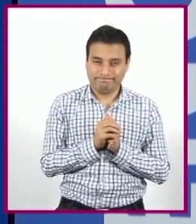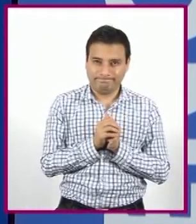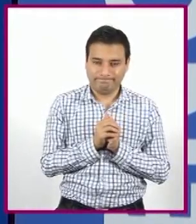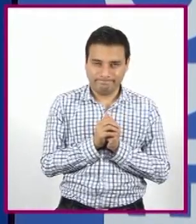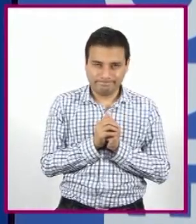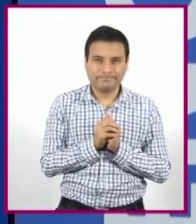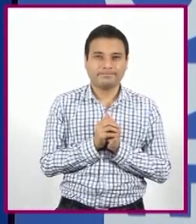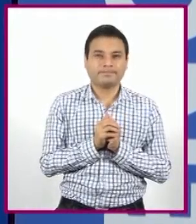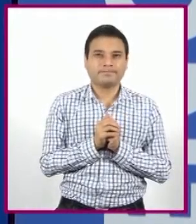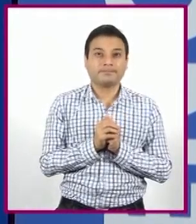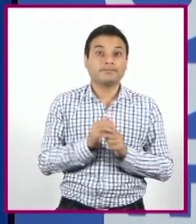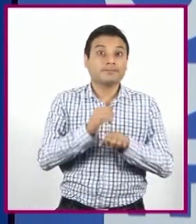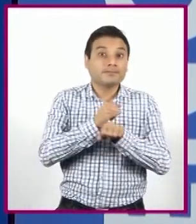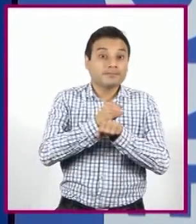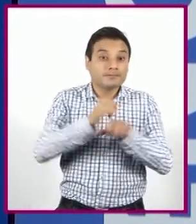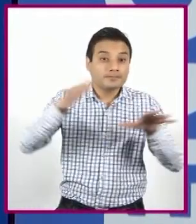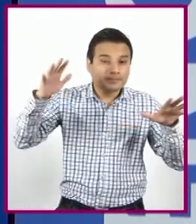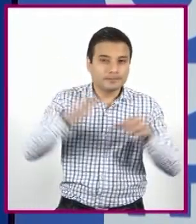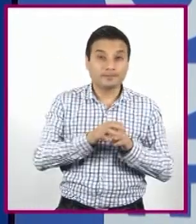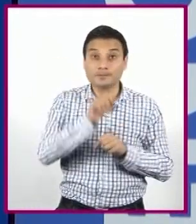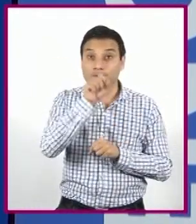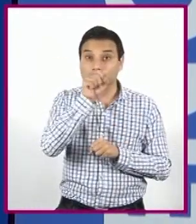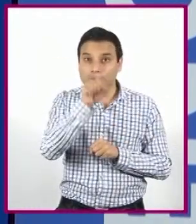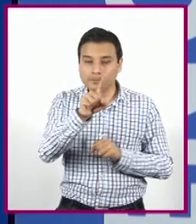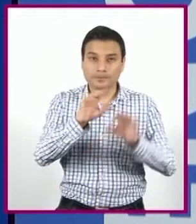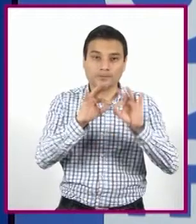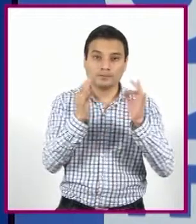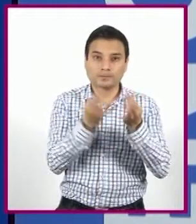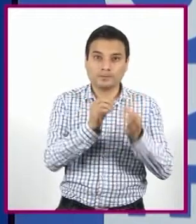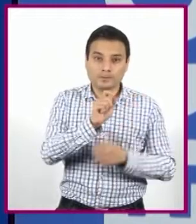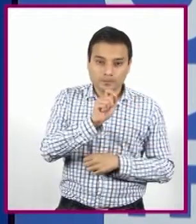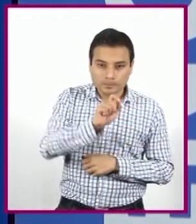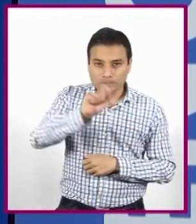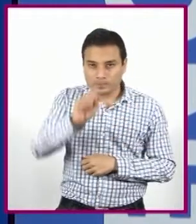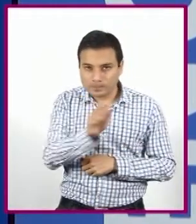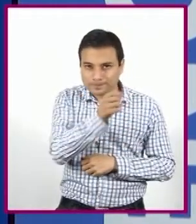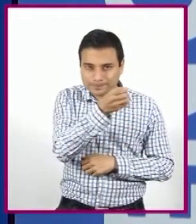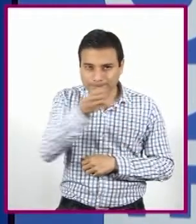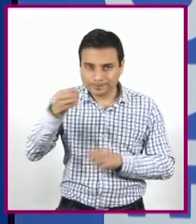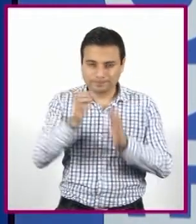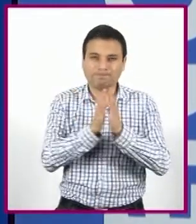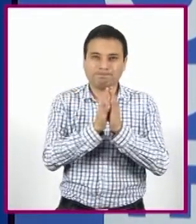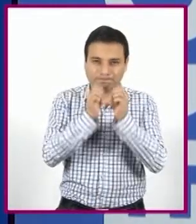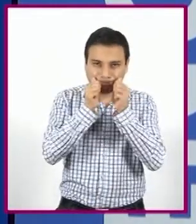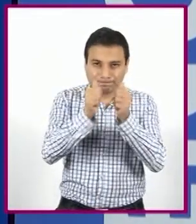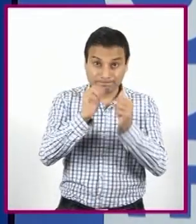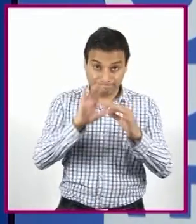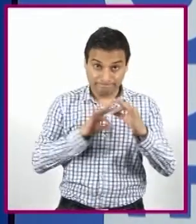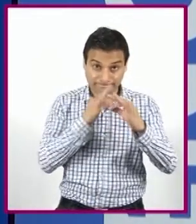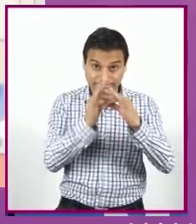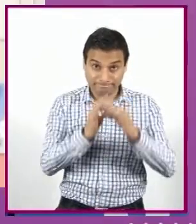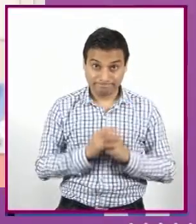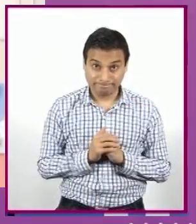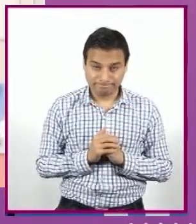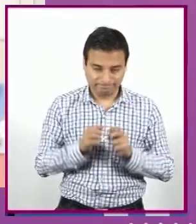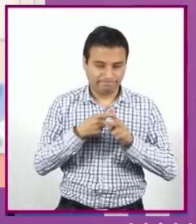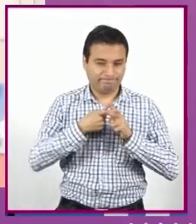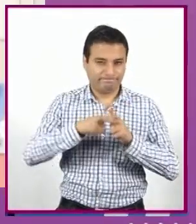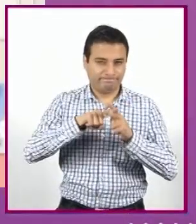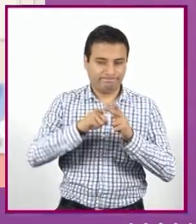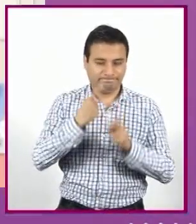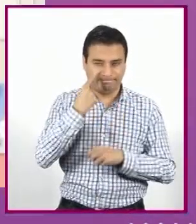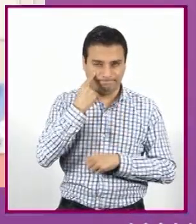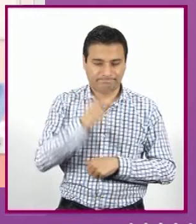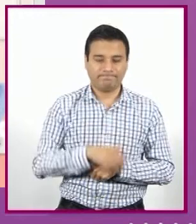solamente al contenido, sino también a la forma como está estructurado. ¿Están listos? Empecemos con la